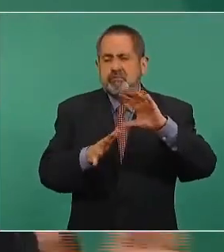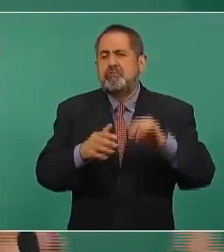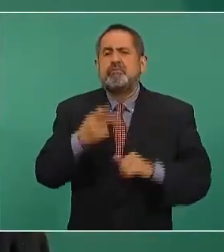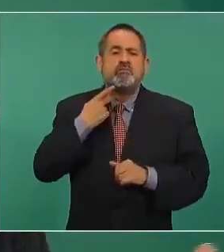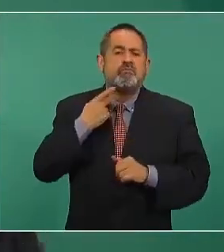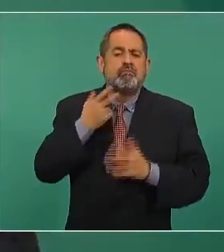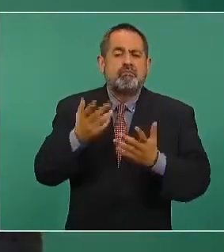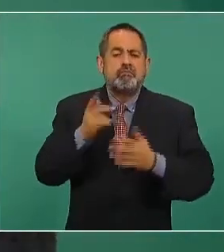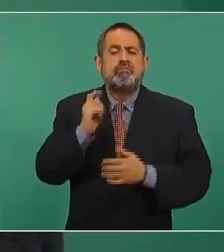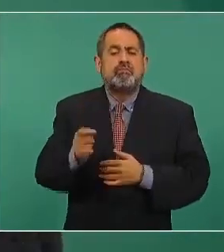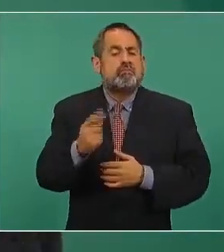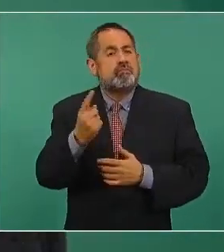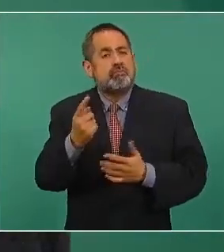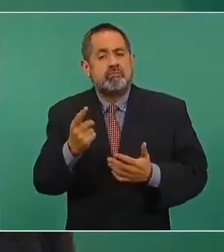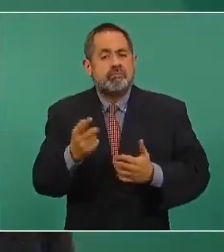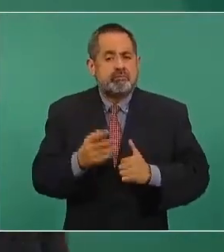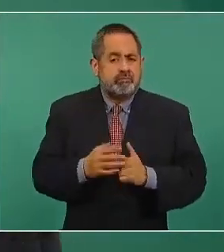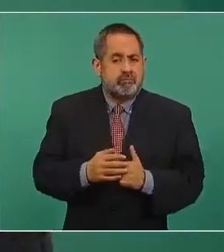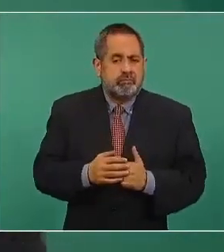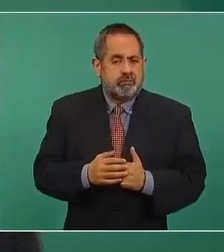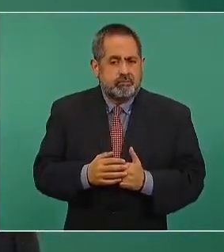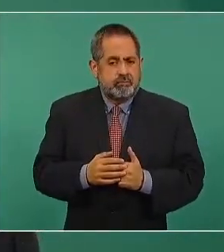que un país